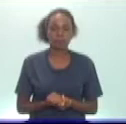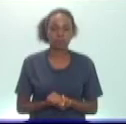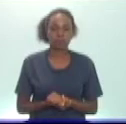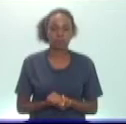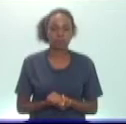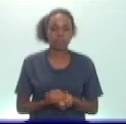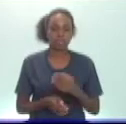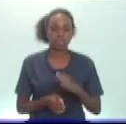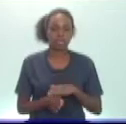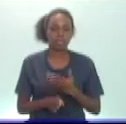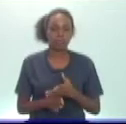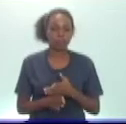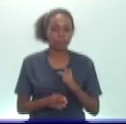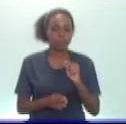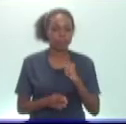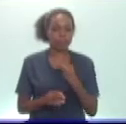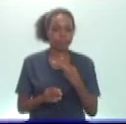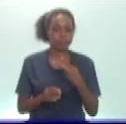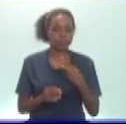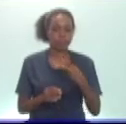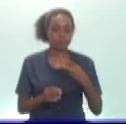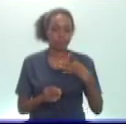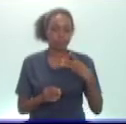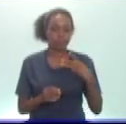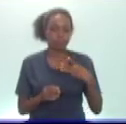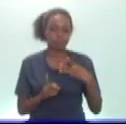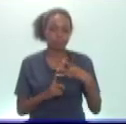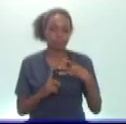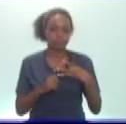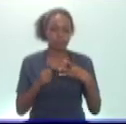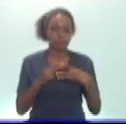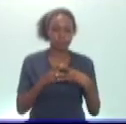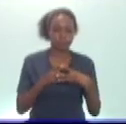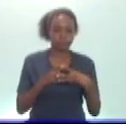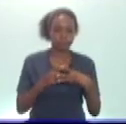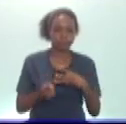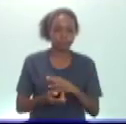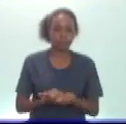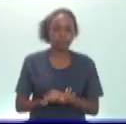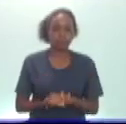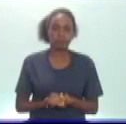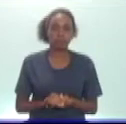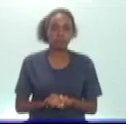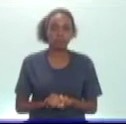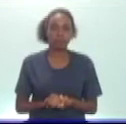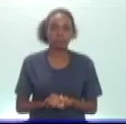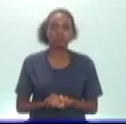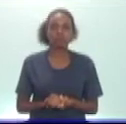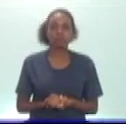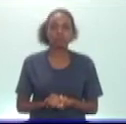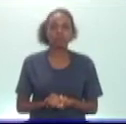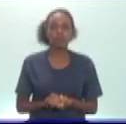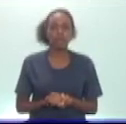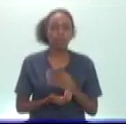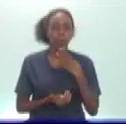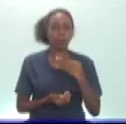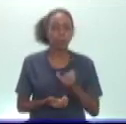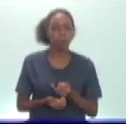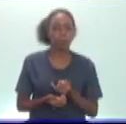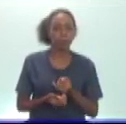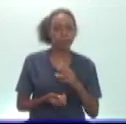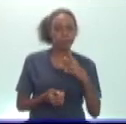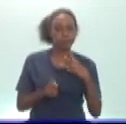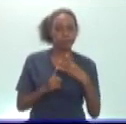Después de haber hecho esto, pasan a calcular por escrito y finalmente controlan. ¿Cómo pueden controlar? Como